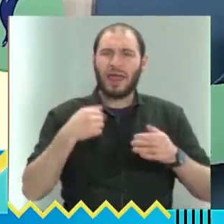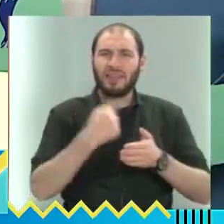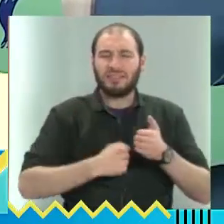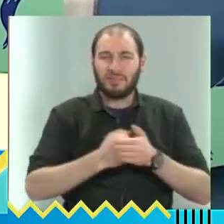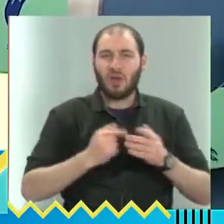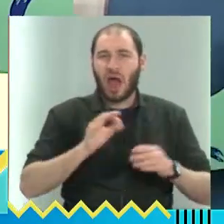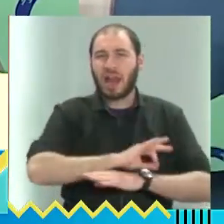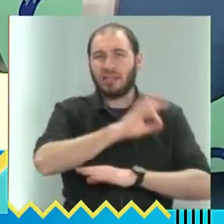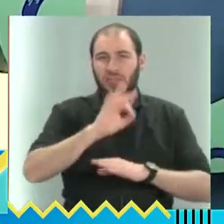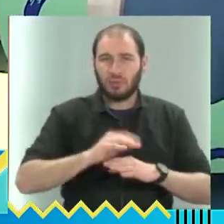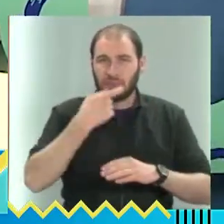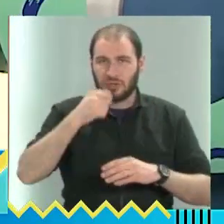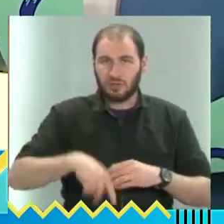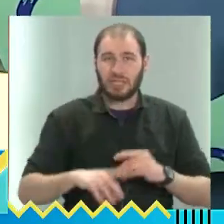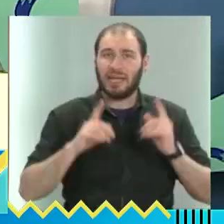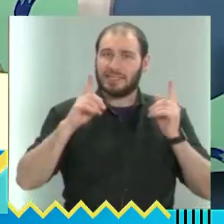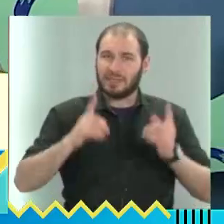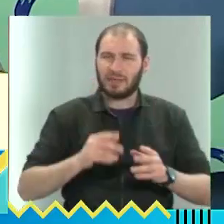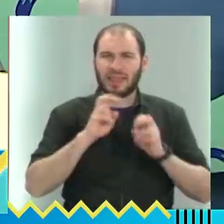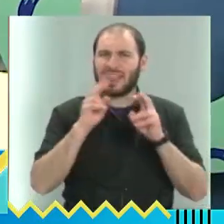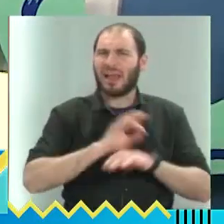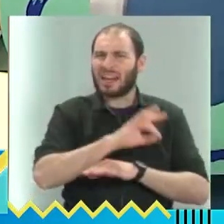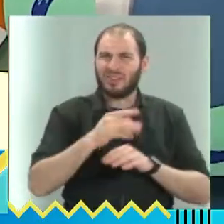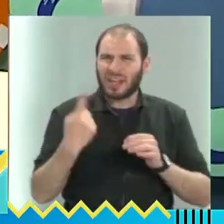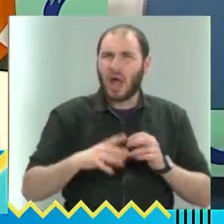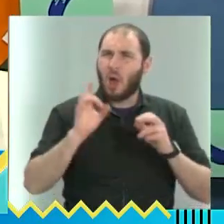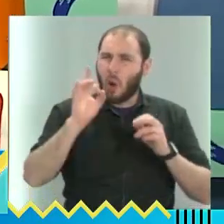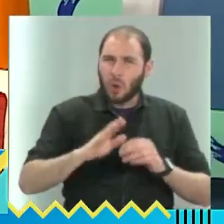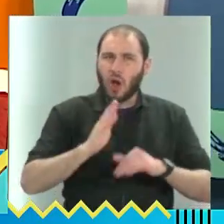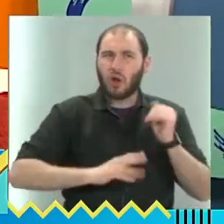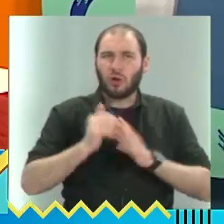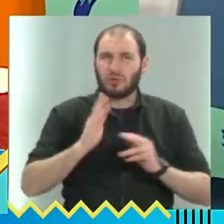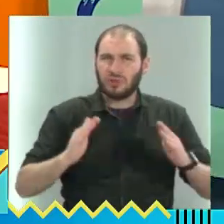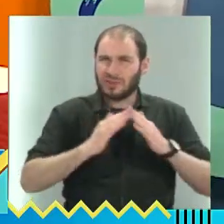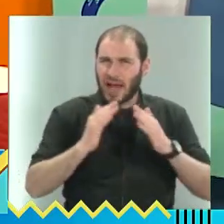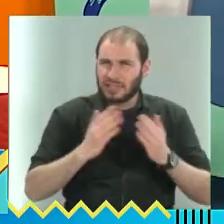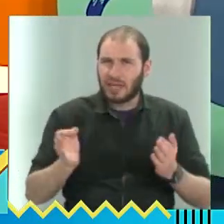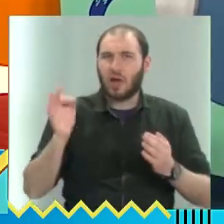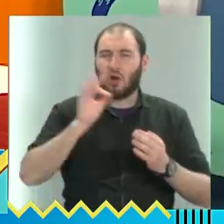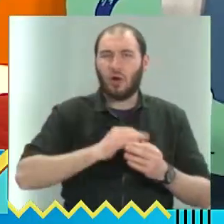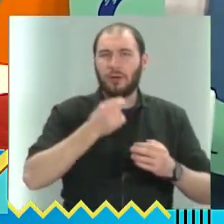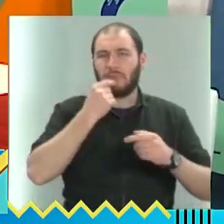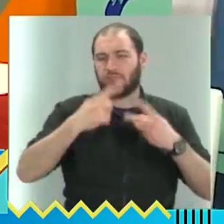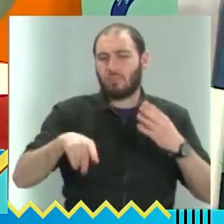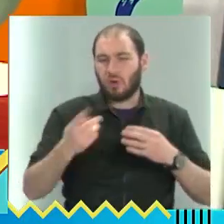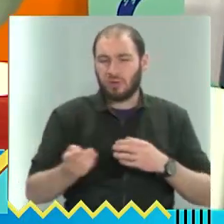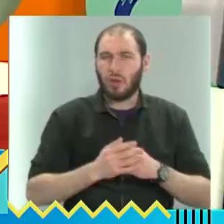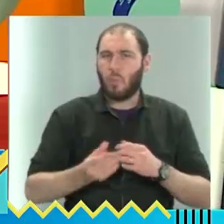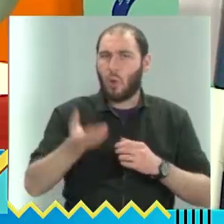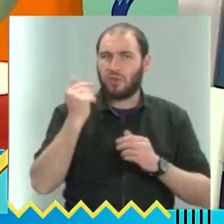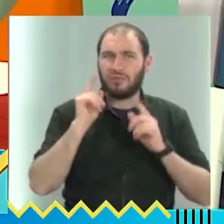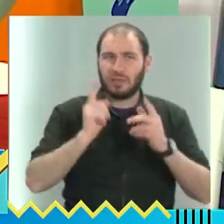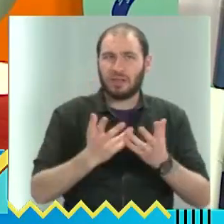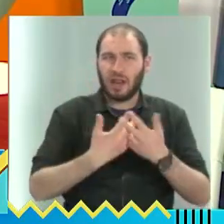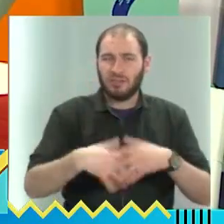la arquitectura en Mendoza y a qué se refiere la arquitectura. ¿Es simplemente la construcción de una vivienda o tiene que ver con otras cosas? Muchas veces también se